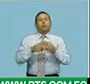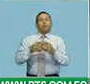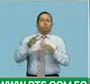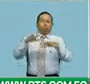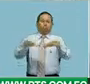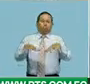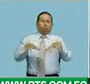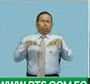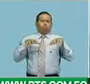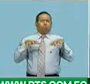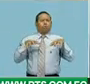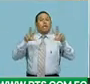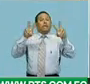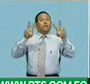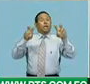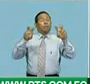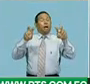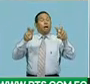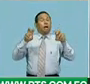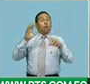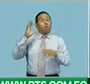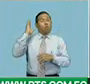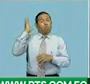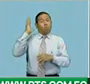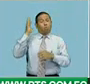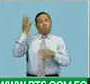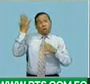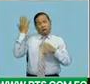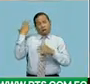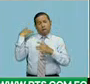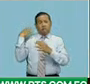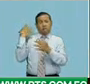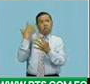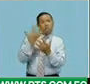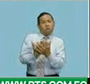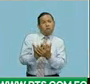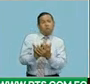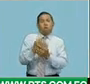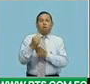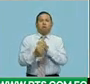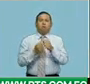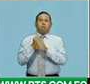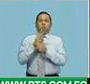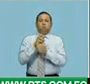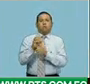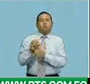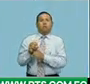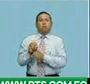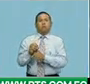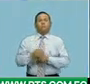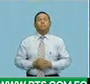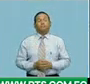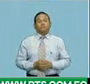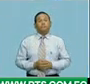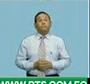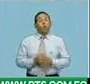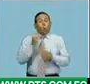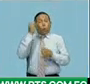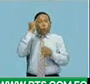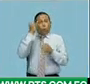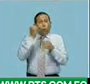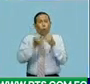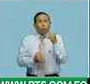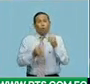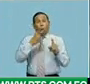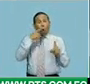Guayas. No vamos a descansar hasta conseguirla. ¡Viva la patria! ¡Viva! En su última canción,